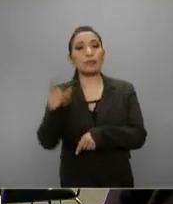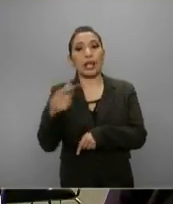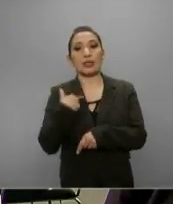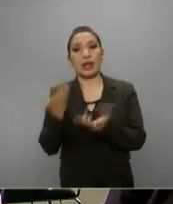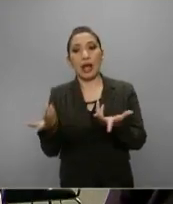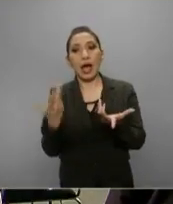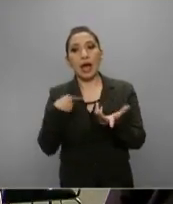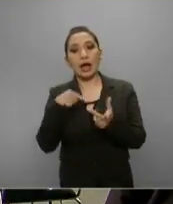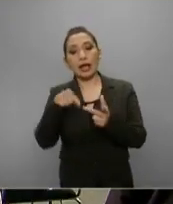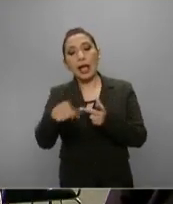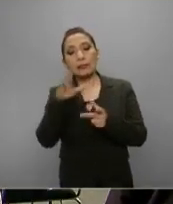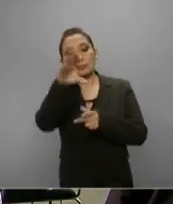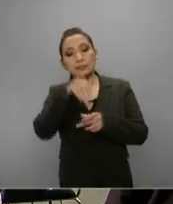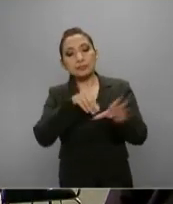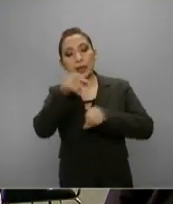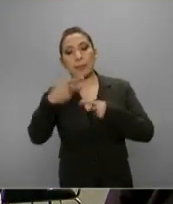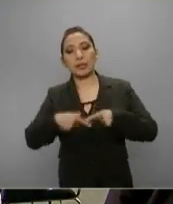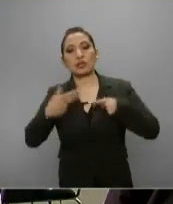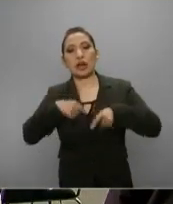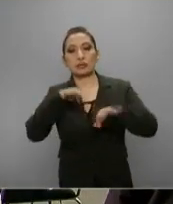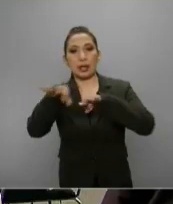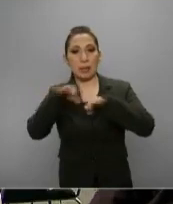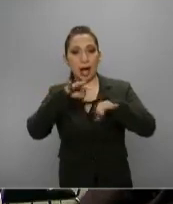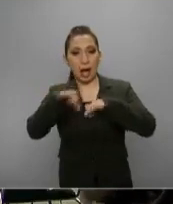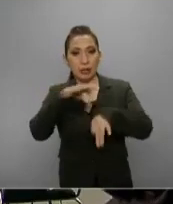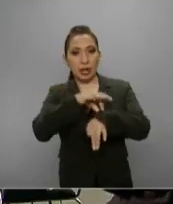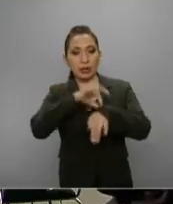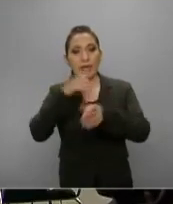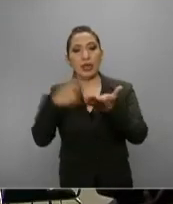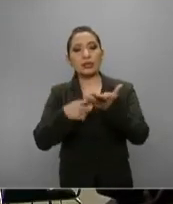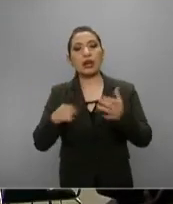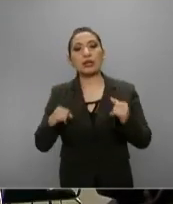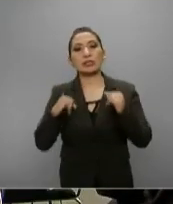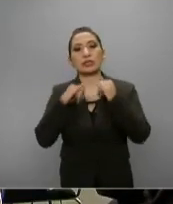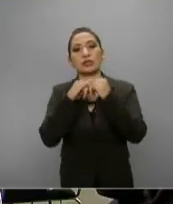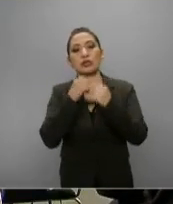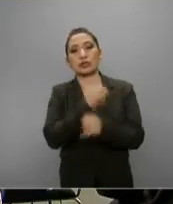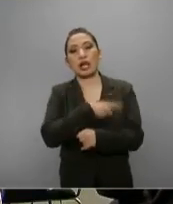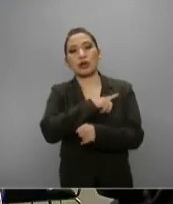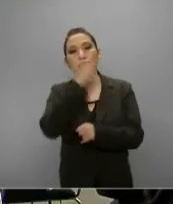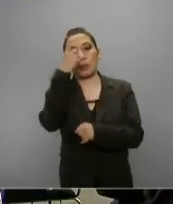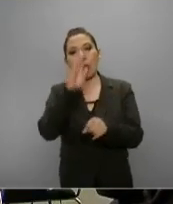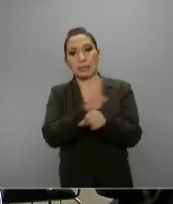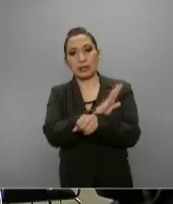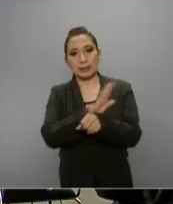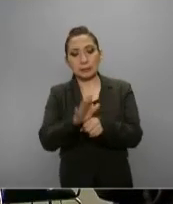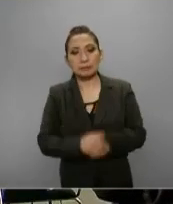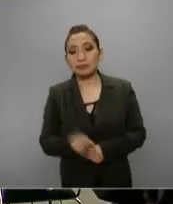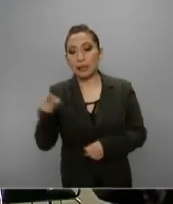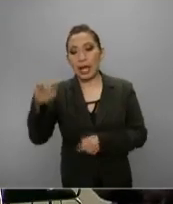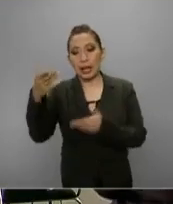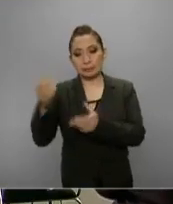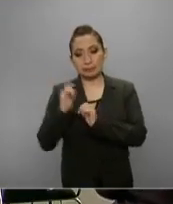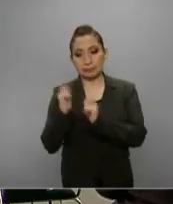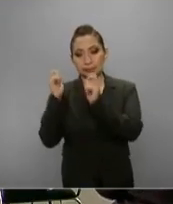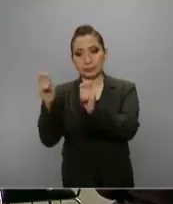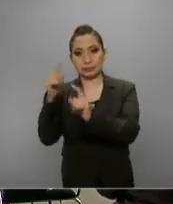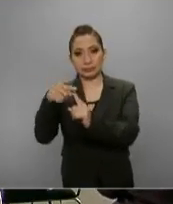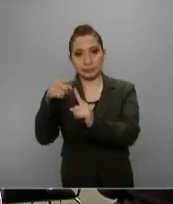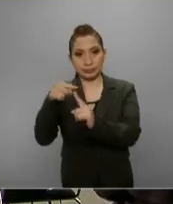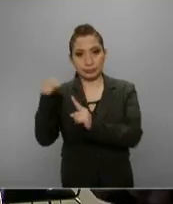de la formación y reclutamiento de los recursos humanos en el Instituto de Salud para el Bienestar. Él tiene la